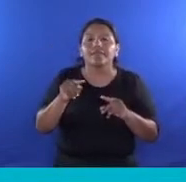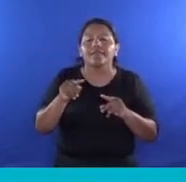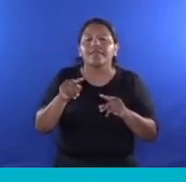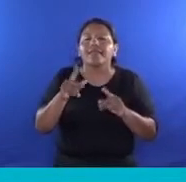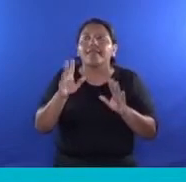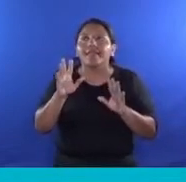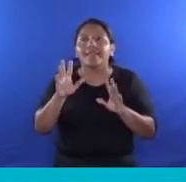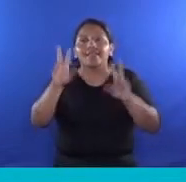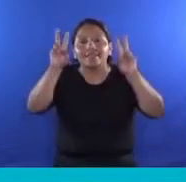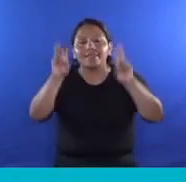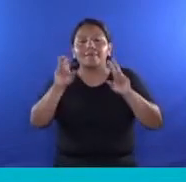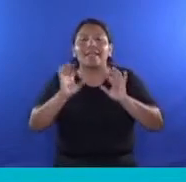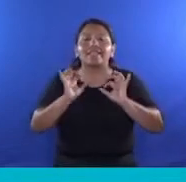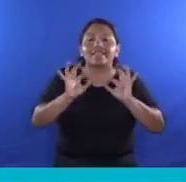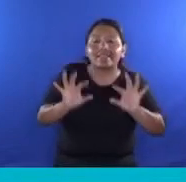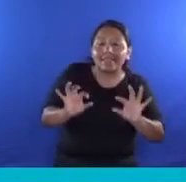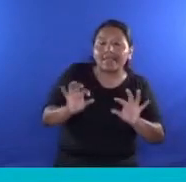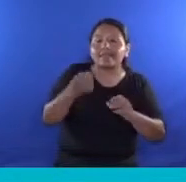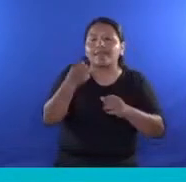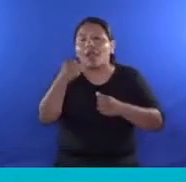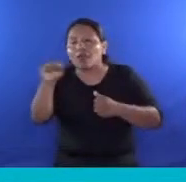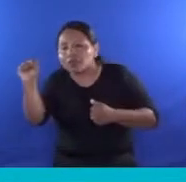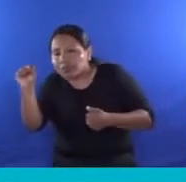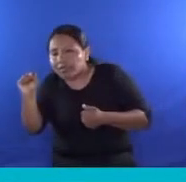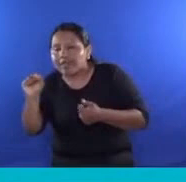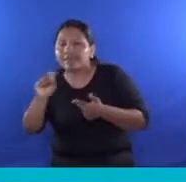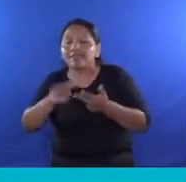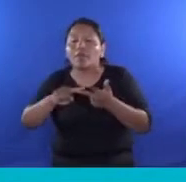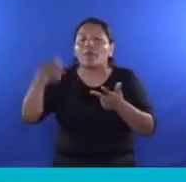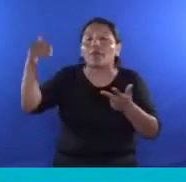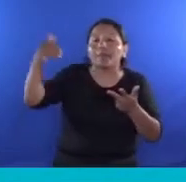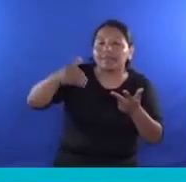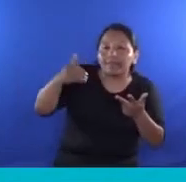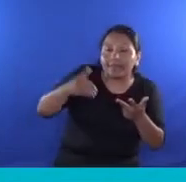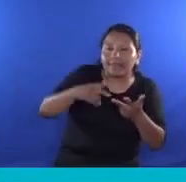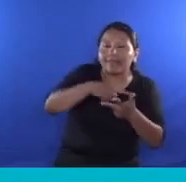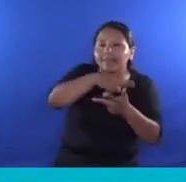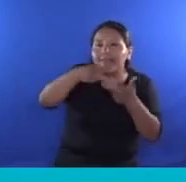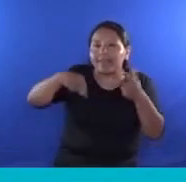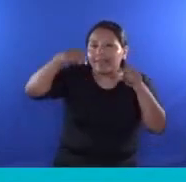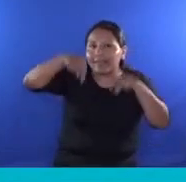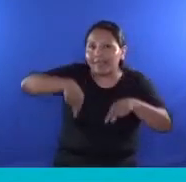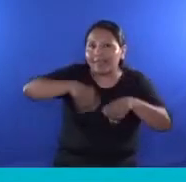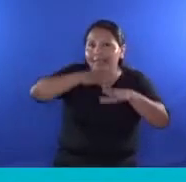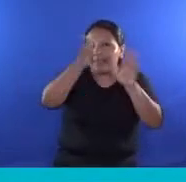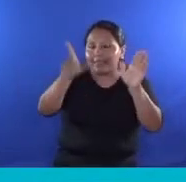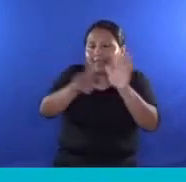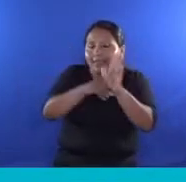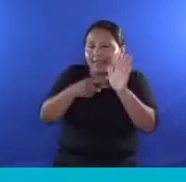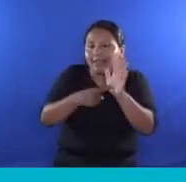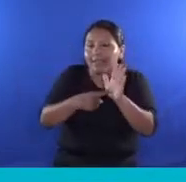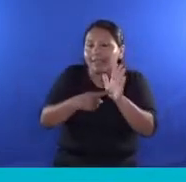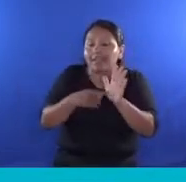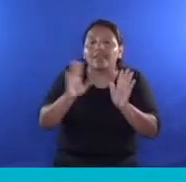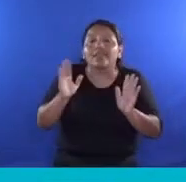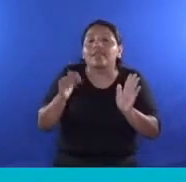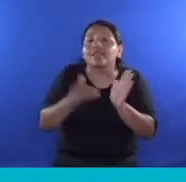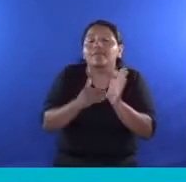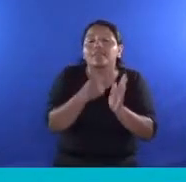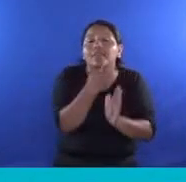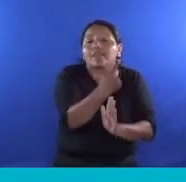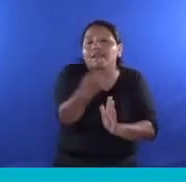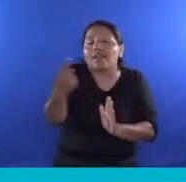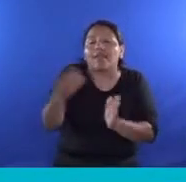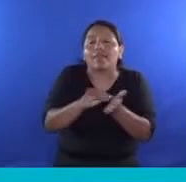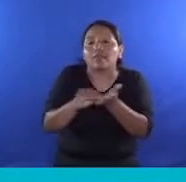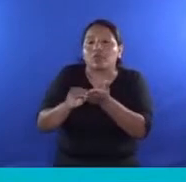de licencias y de ausencia o de presencia que tiene esta Cámara es facultad de cada diputado.